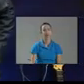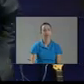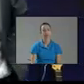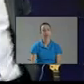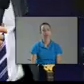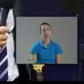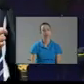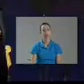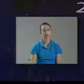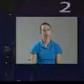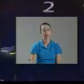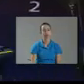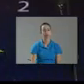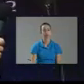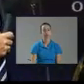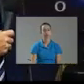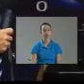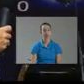¿Te va a ir bien?